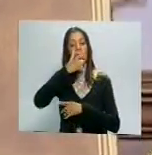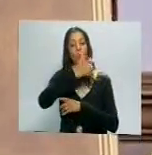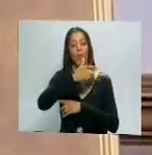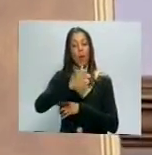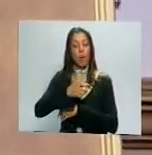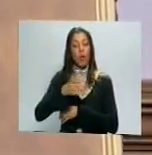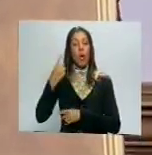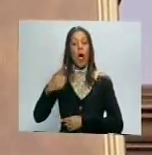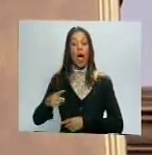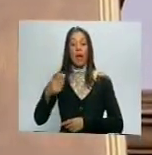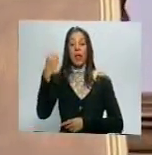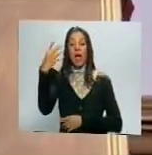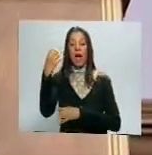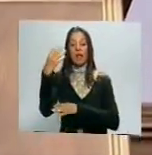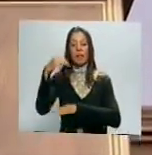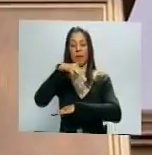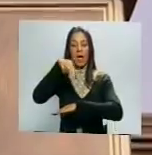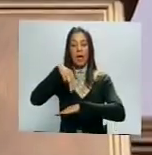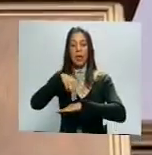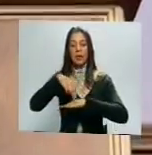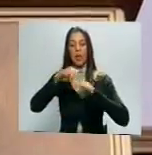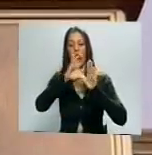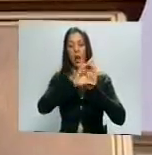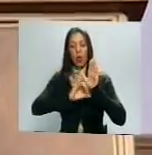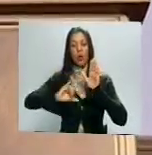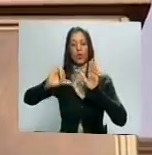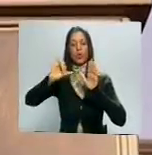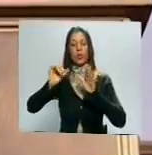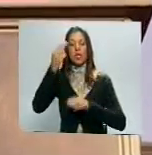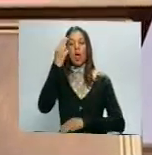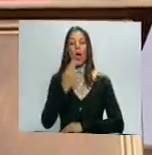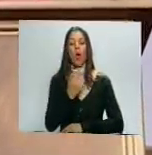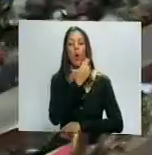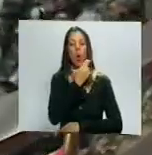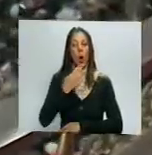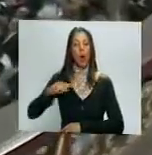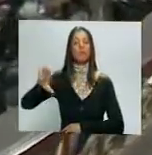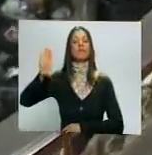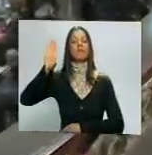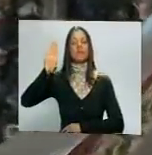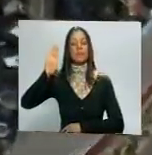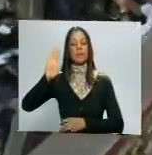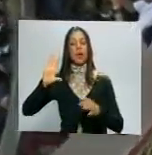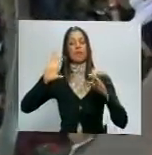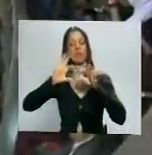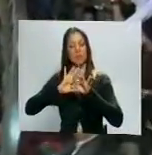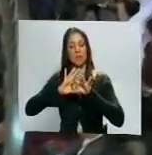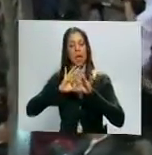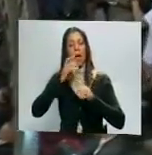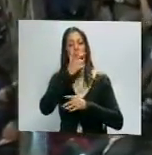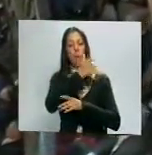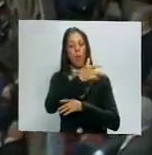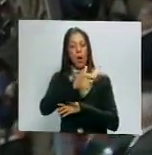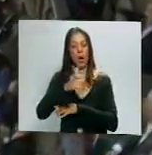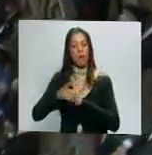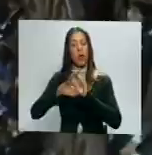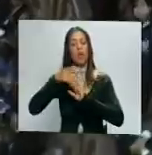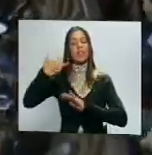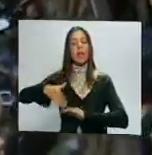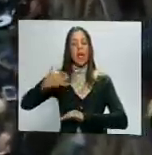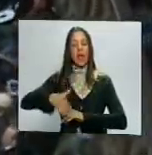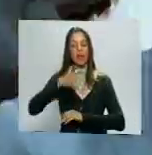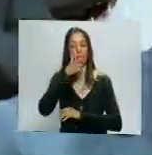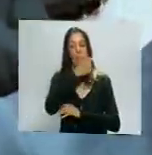a una Asamblea Nacional Constituyente comprometida con el pueblo, comprometida con los derechos del